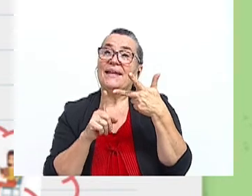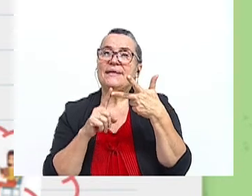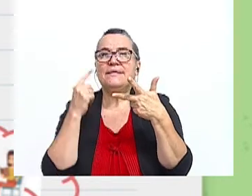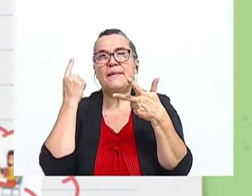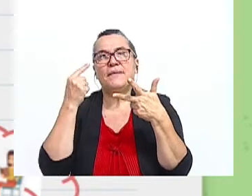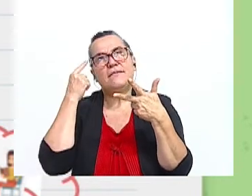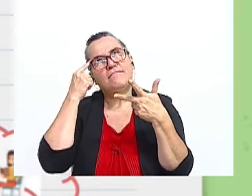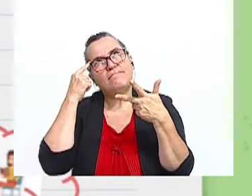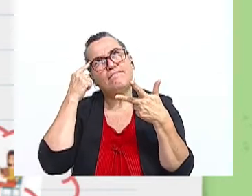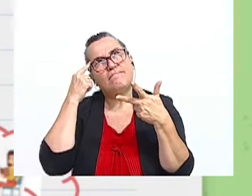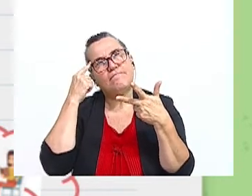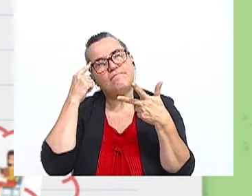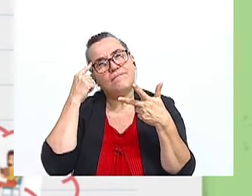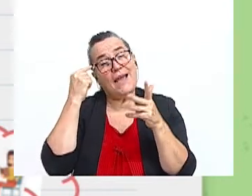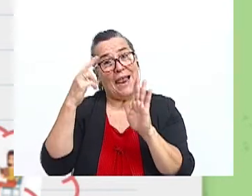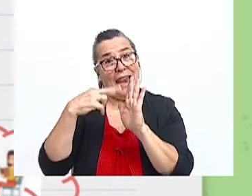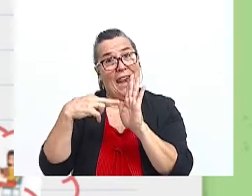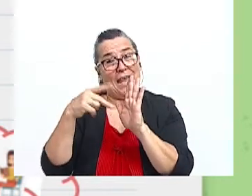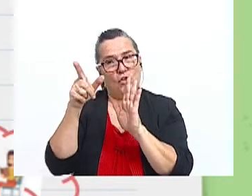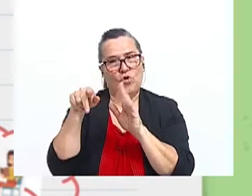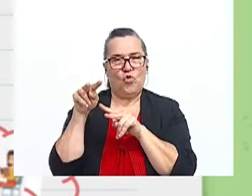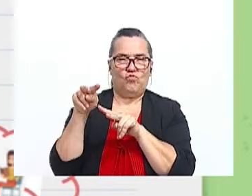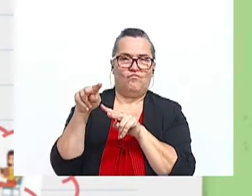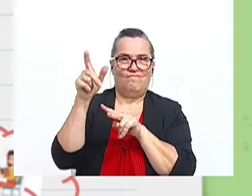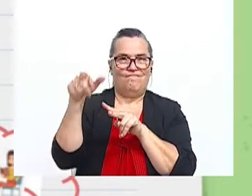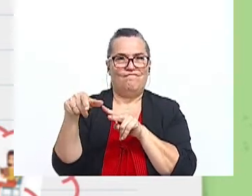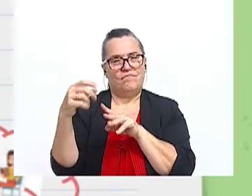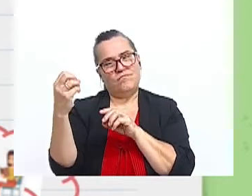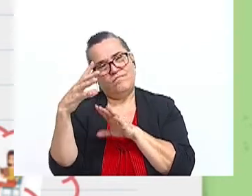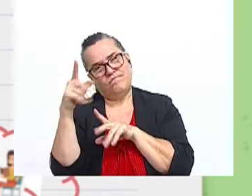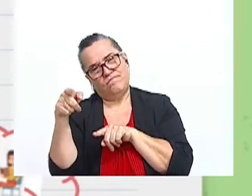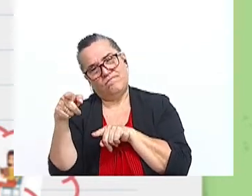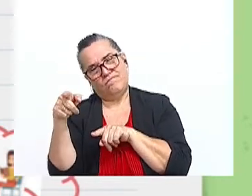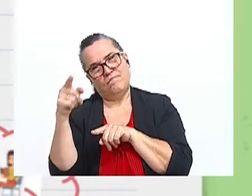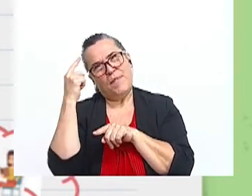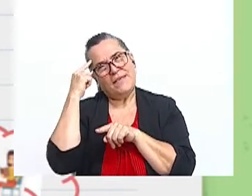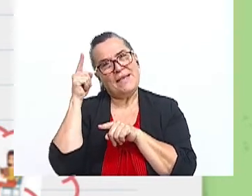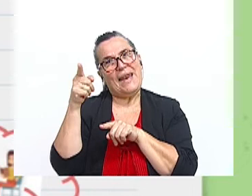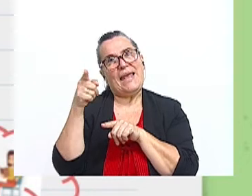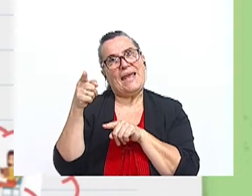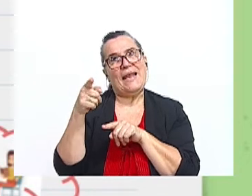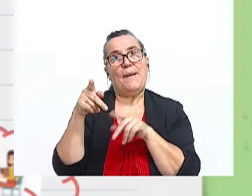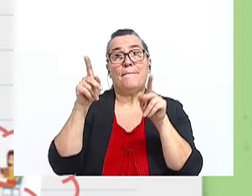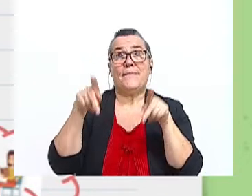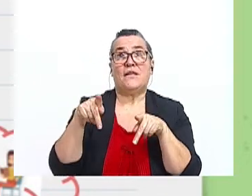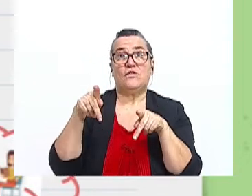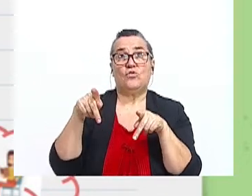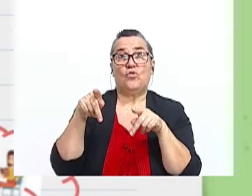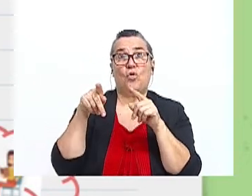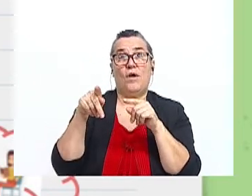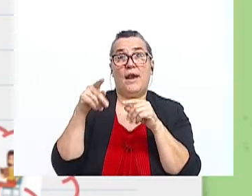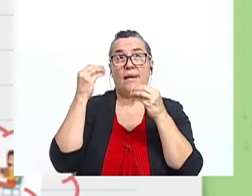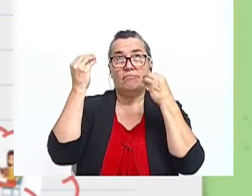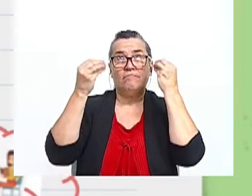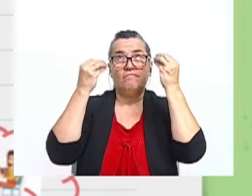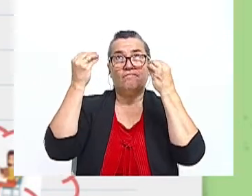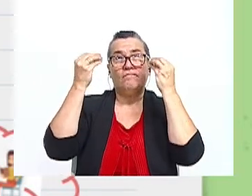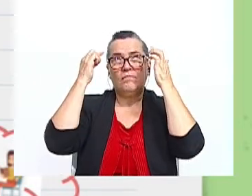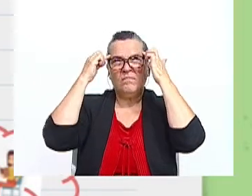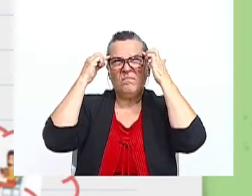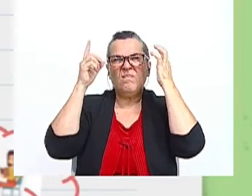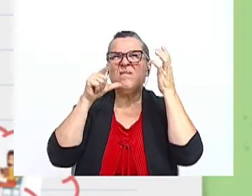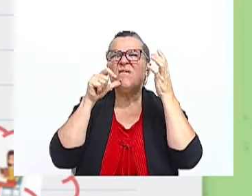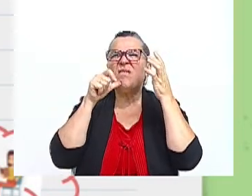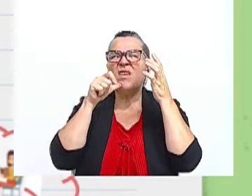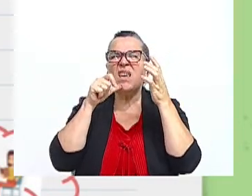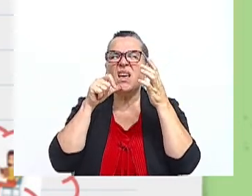pensar en el lector. Ahí tenemos una imagen de una persona que está iniciando su escrito,